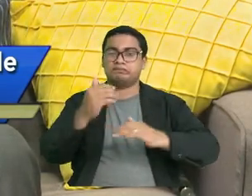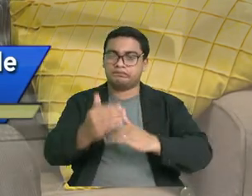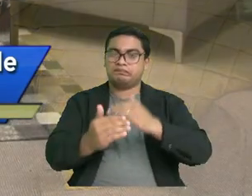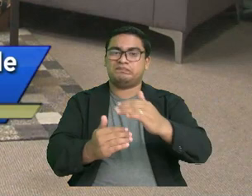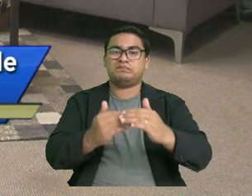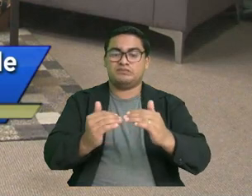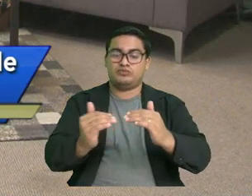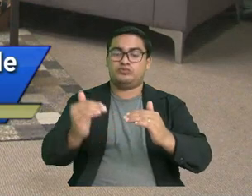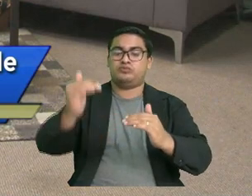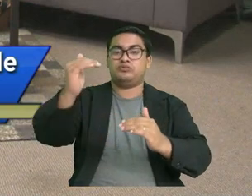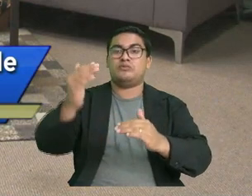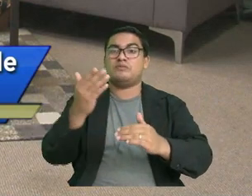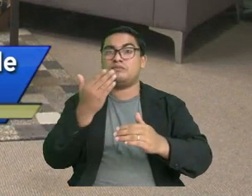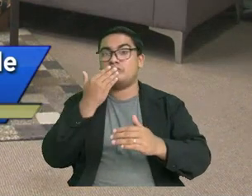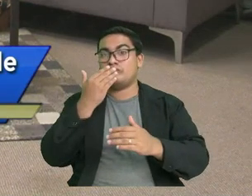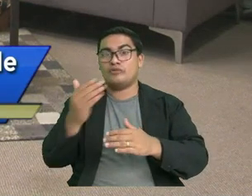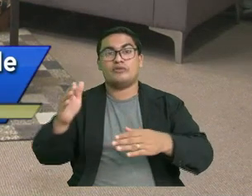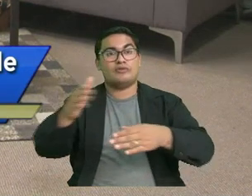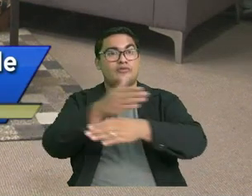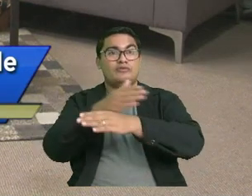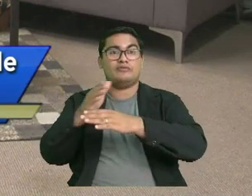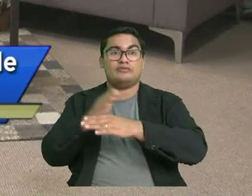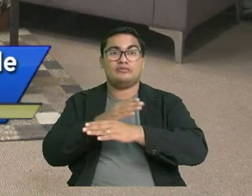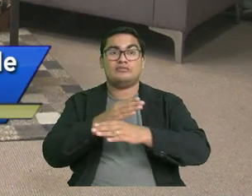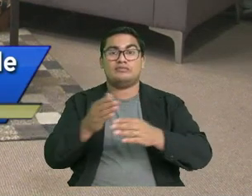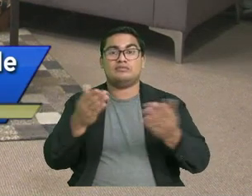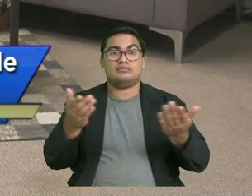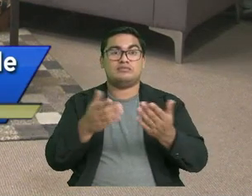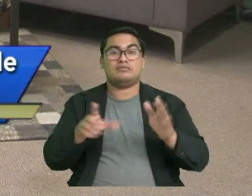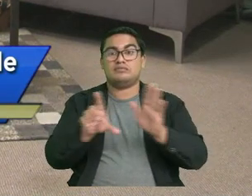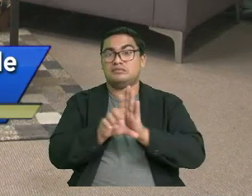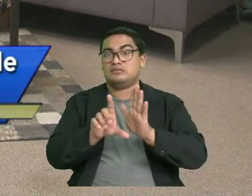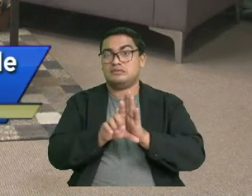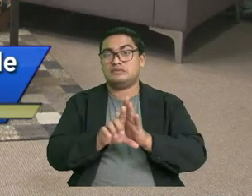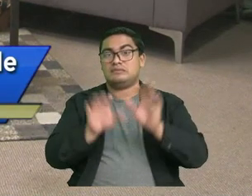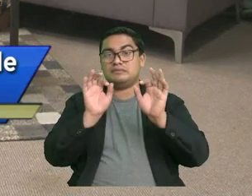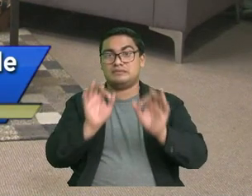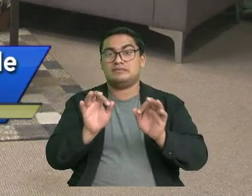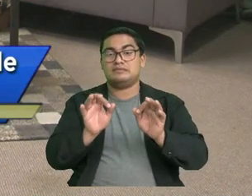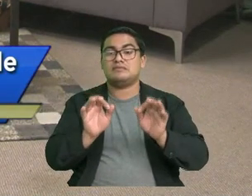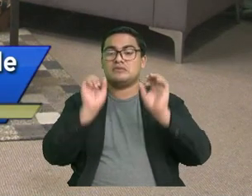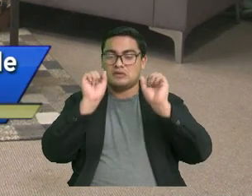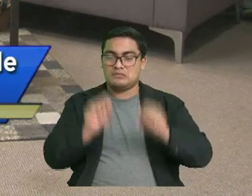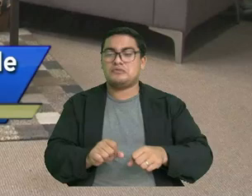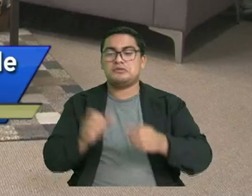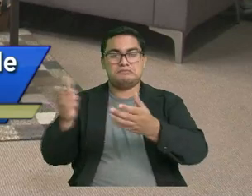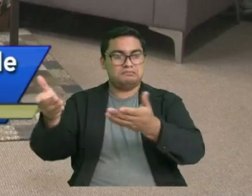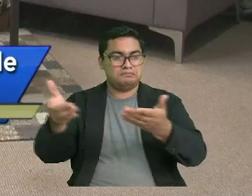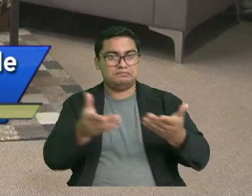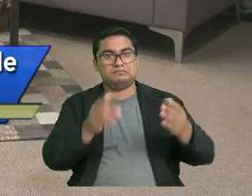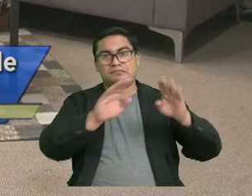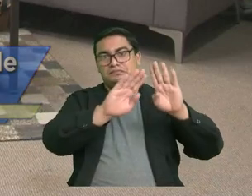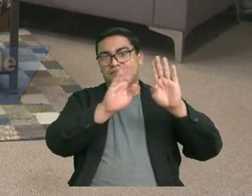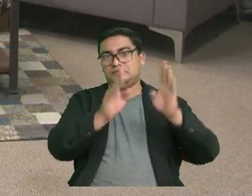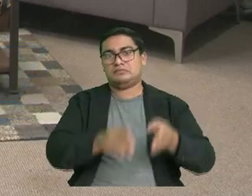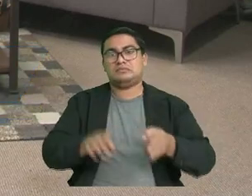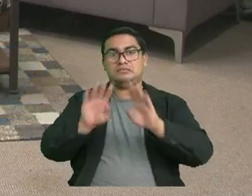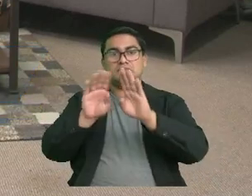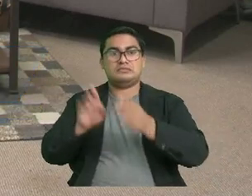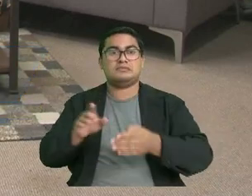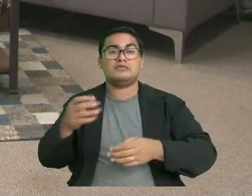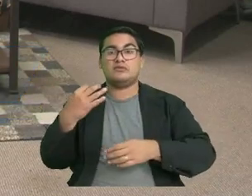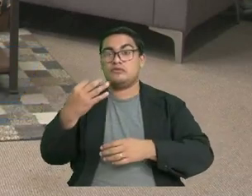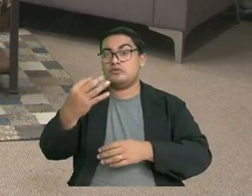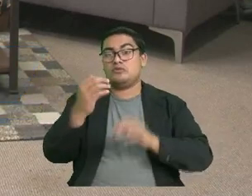continua, accediendo a lugares. Usted mencionaba las reformas que garantizan precisamente la oportunidad de que las mujeres se presenten en